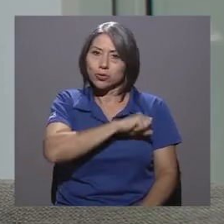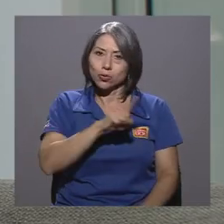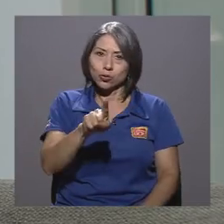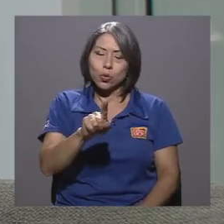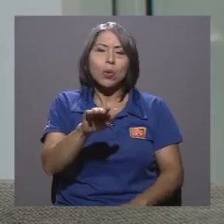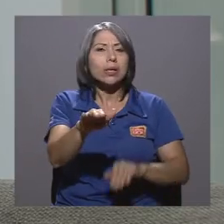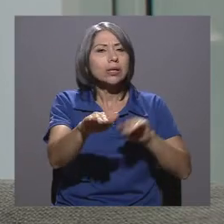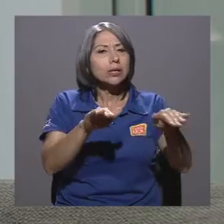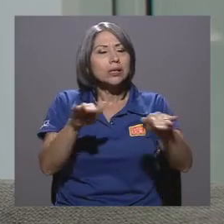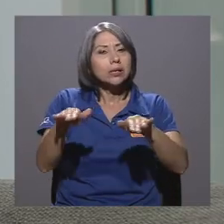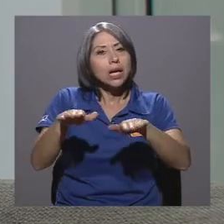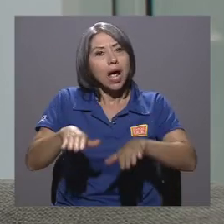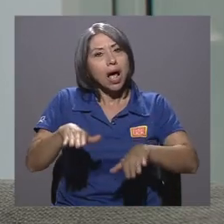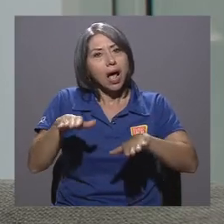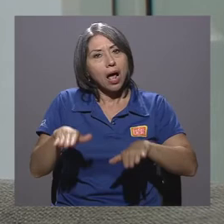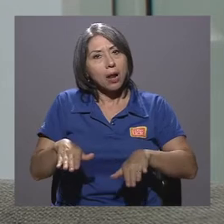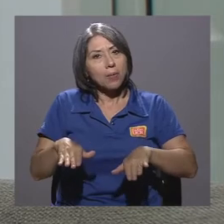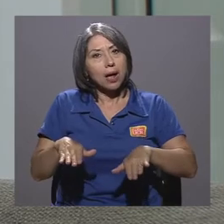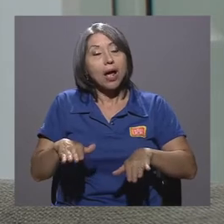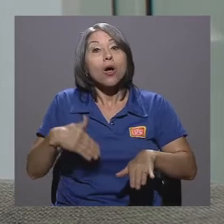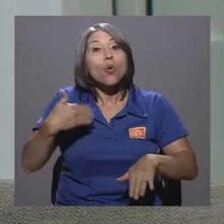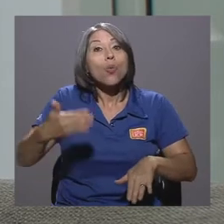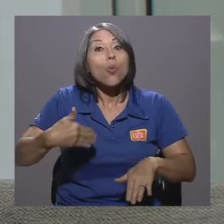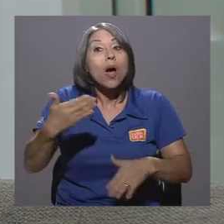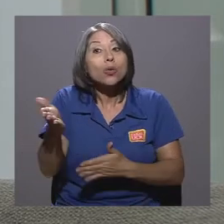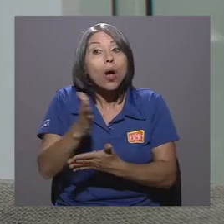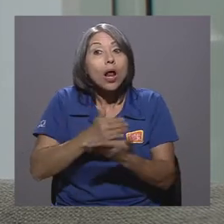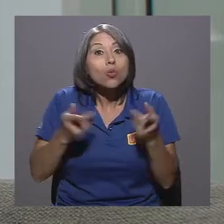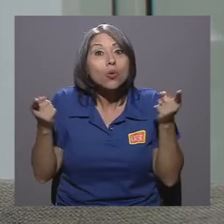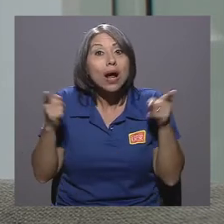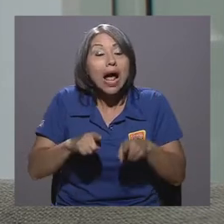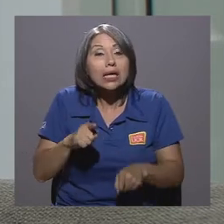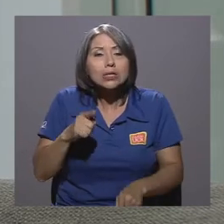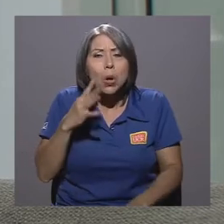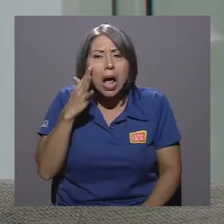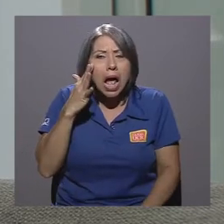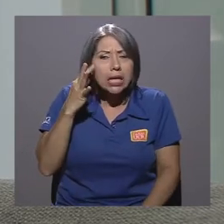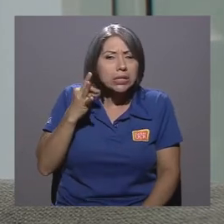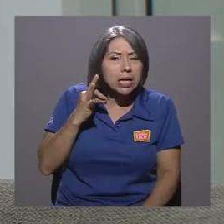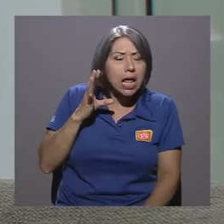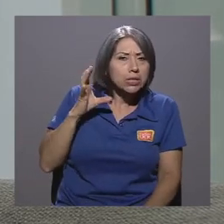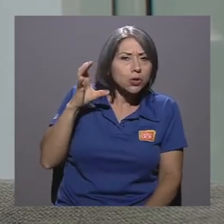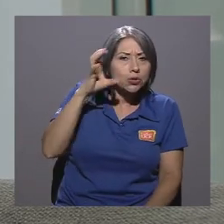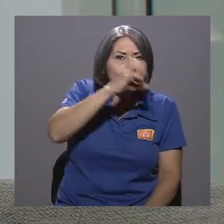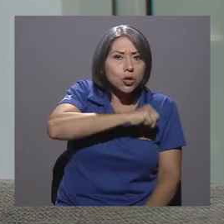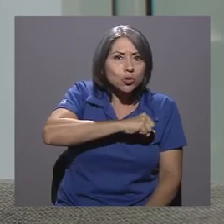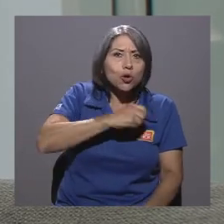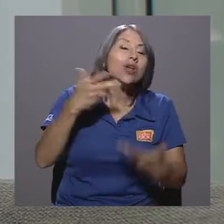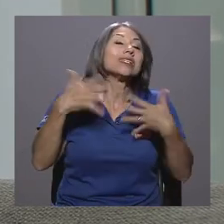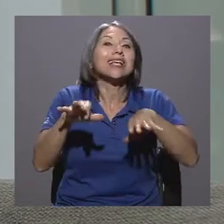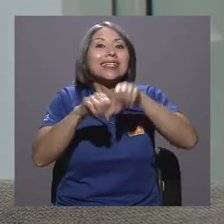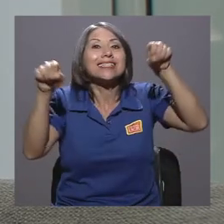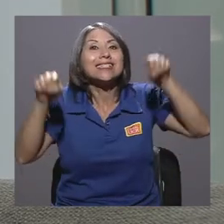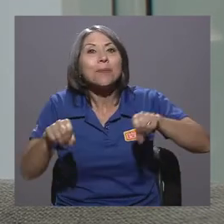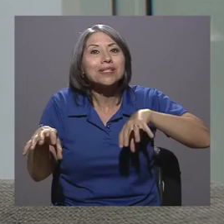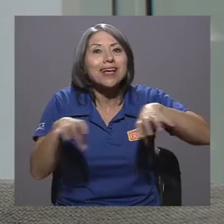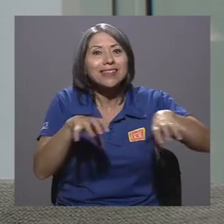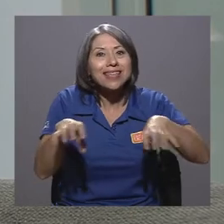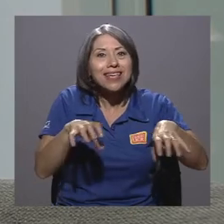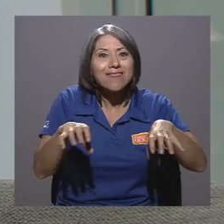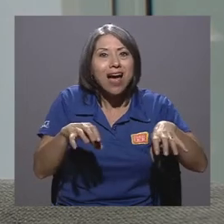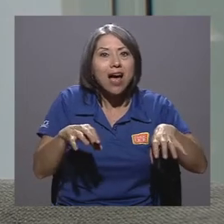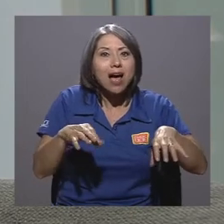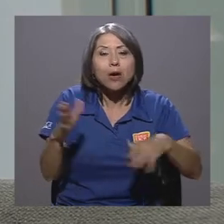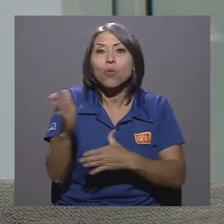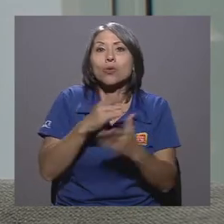llamar a la calma. Cuando existan casos sospechosos, el sistema se activa, ¿verdad? Cuando hay incidentes,